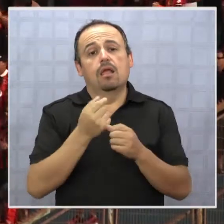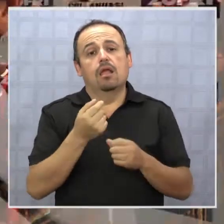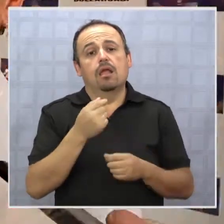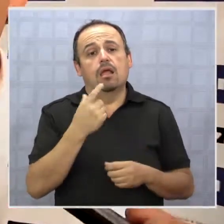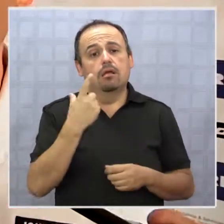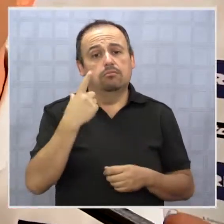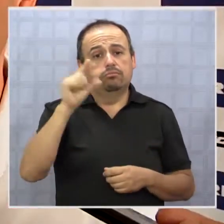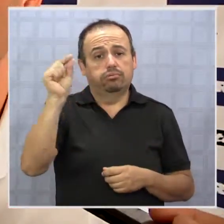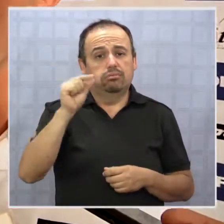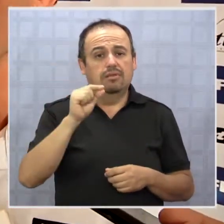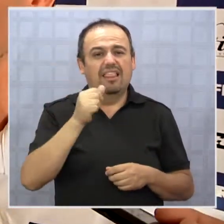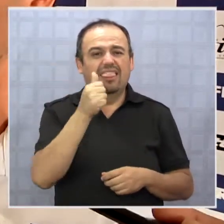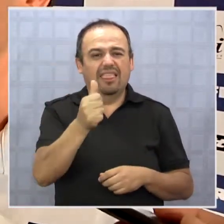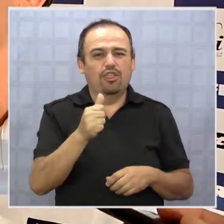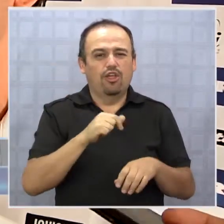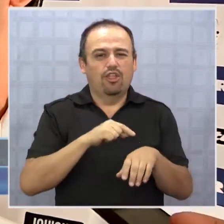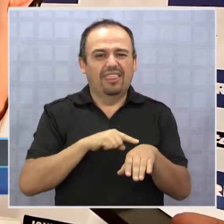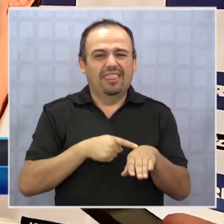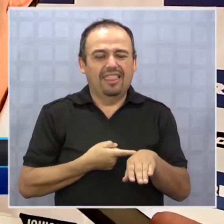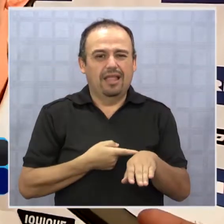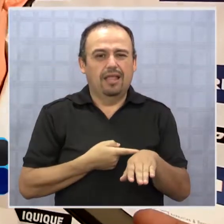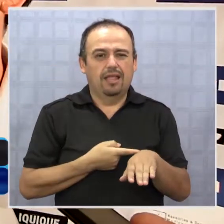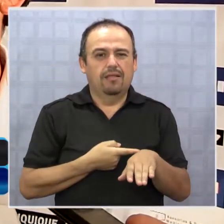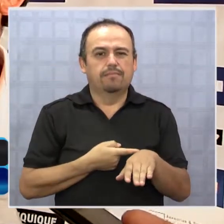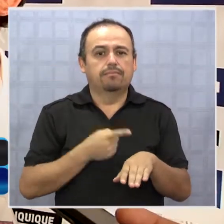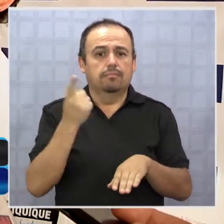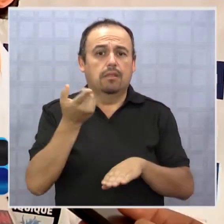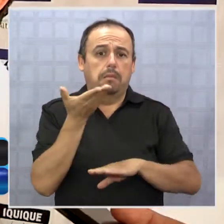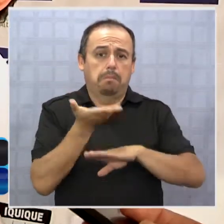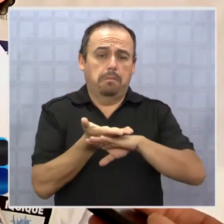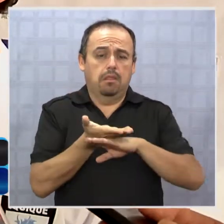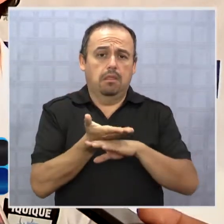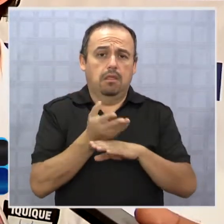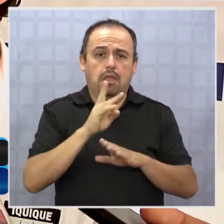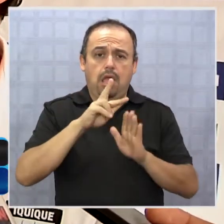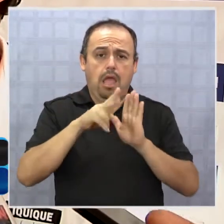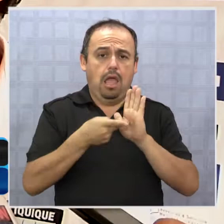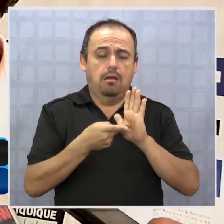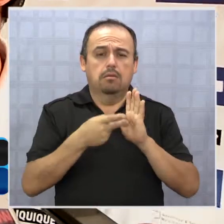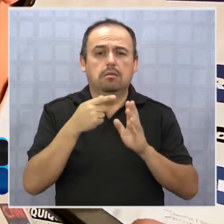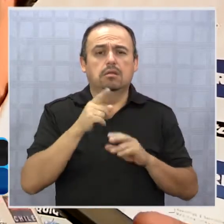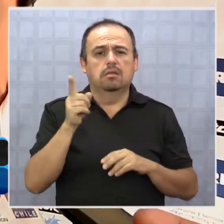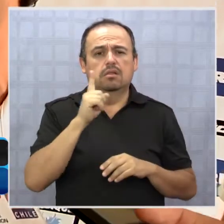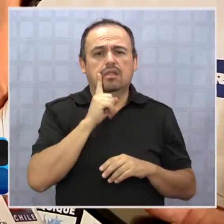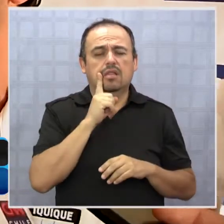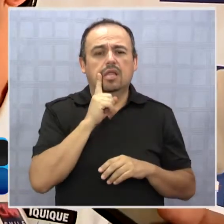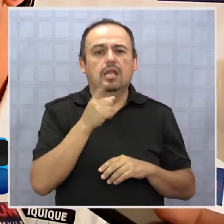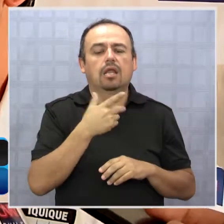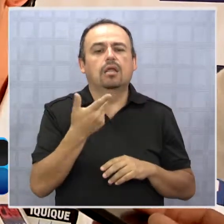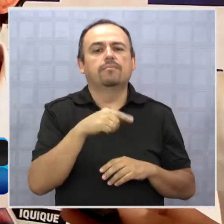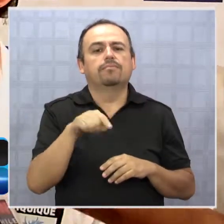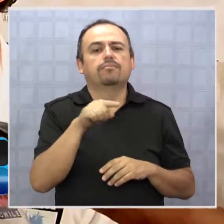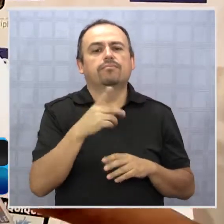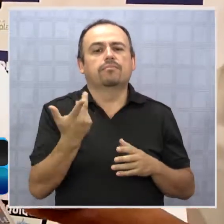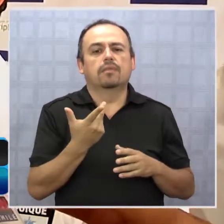salida de Ormeño es que pidió el cambio él, que tiene posiblemente un desgarro.